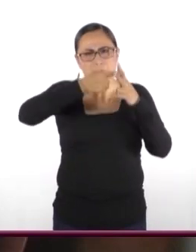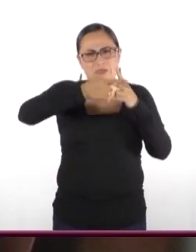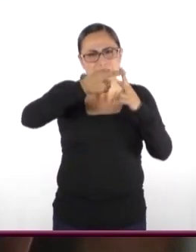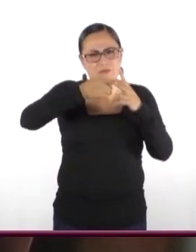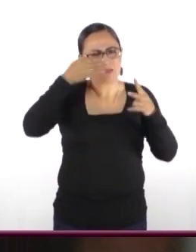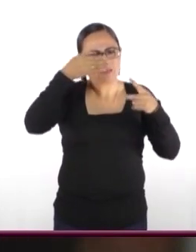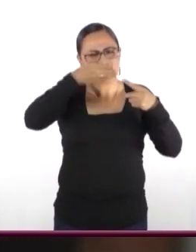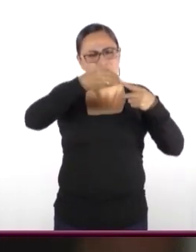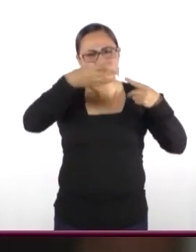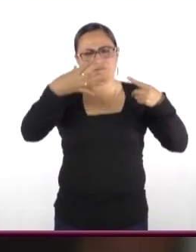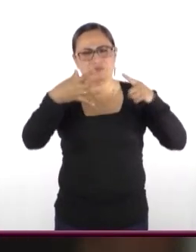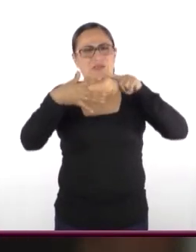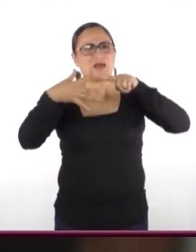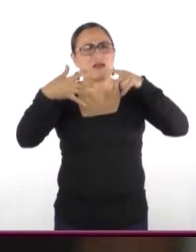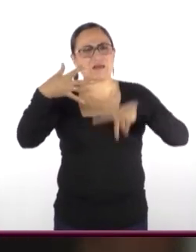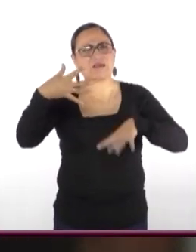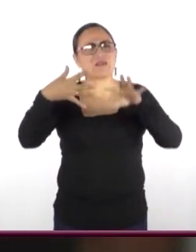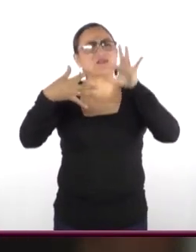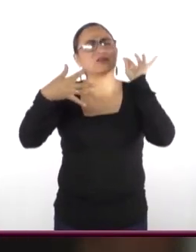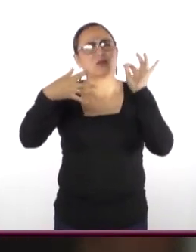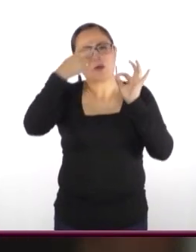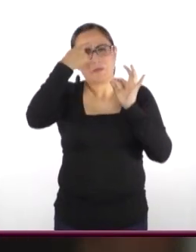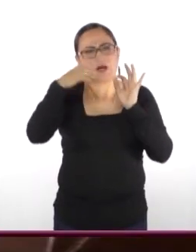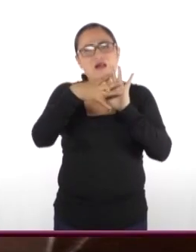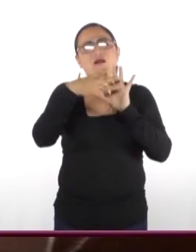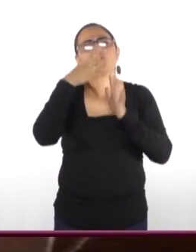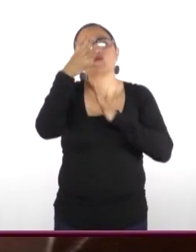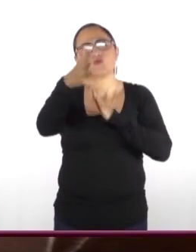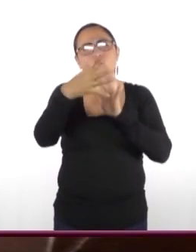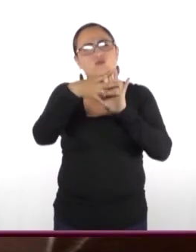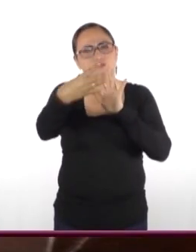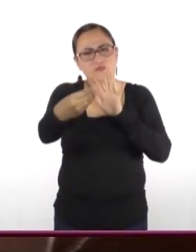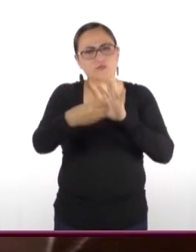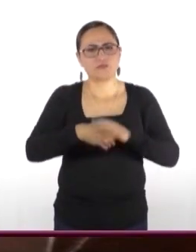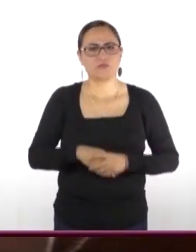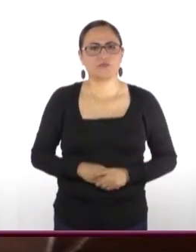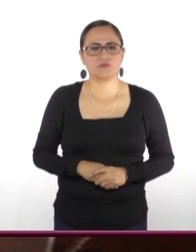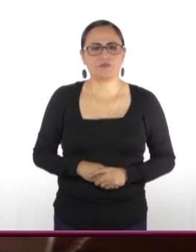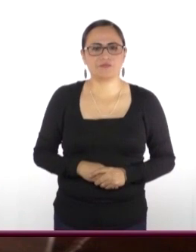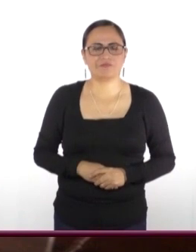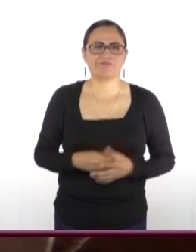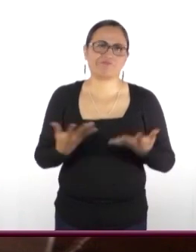de matemáticas para hacer arte abstracto como el que tú haces?